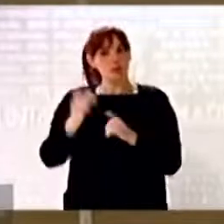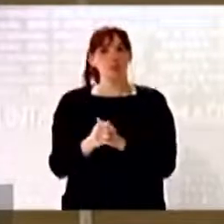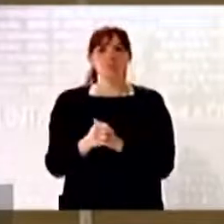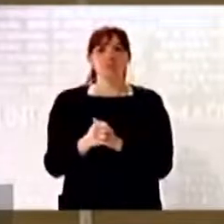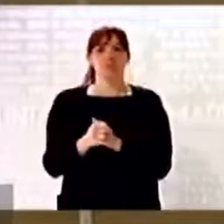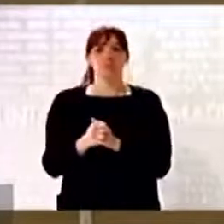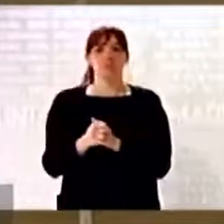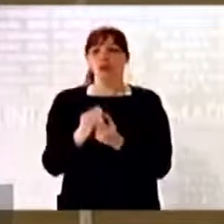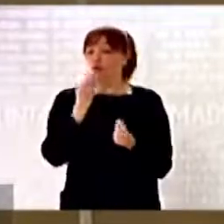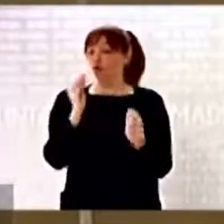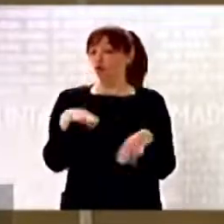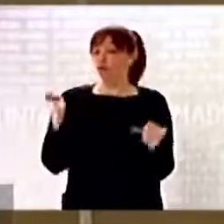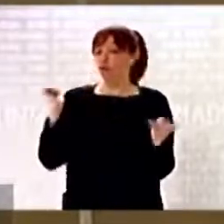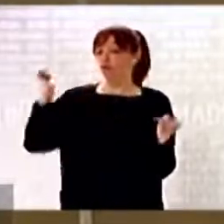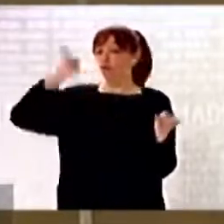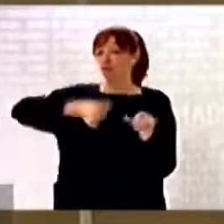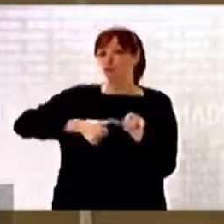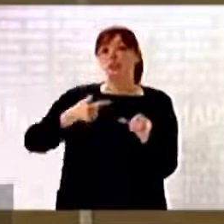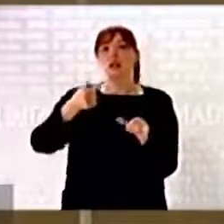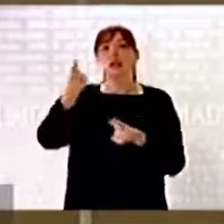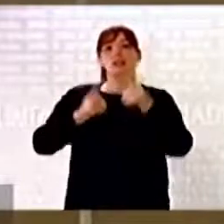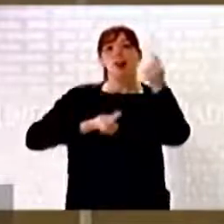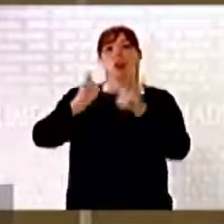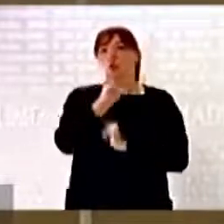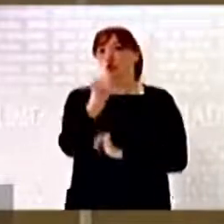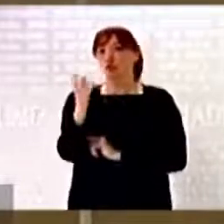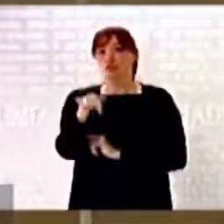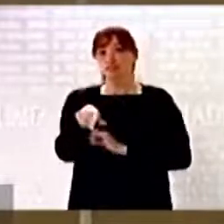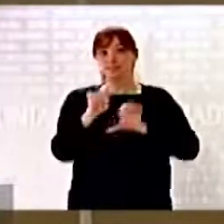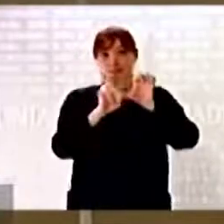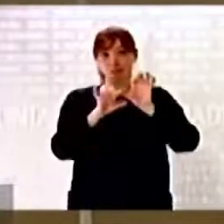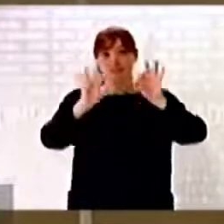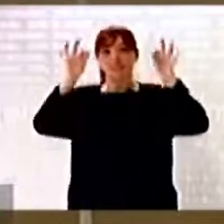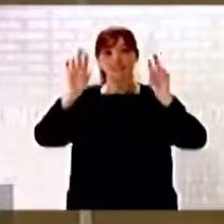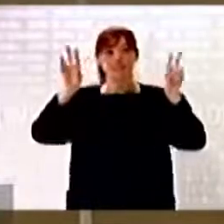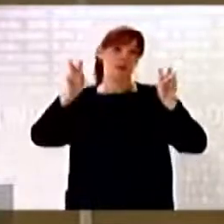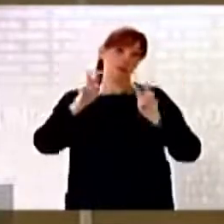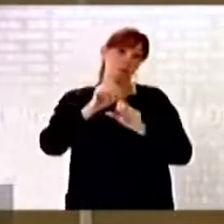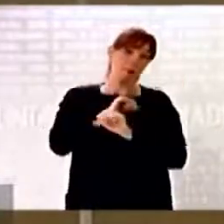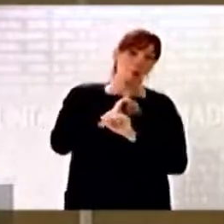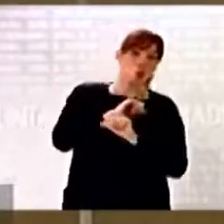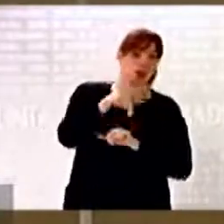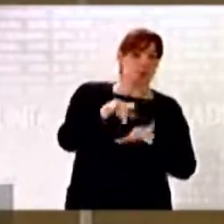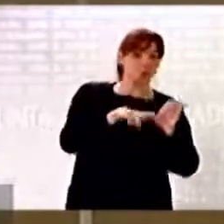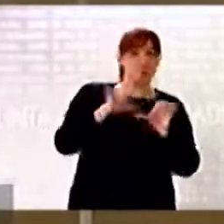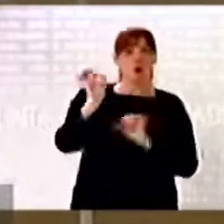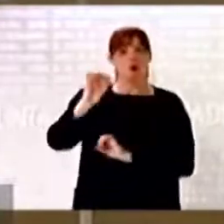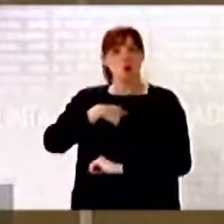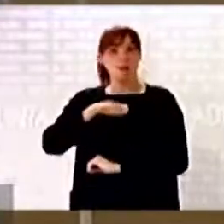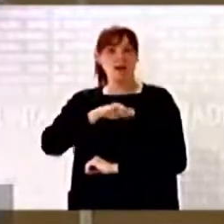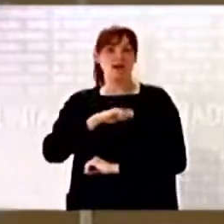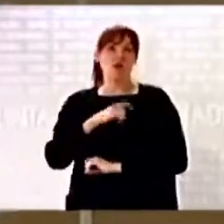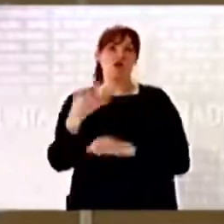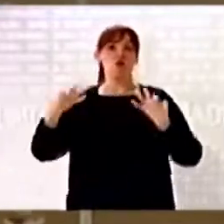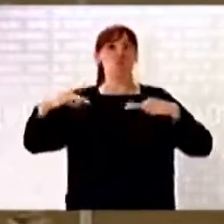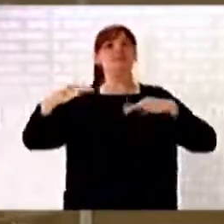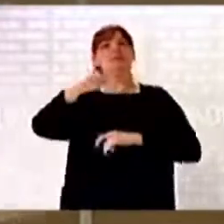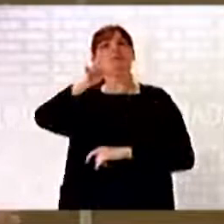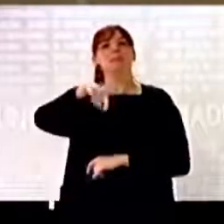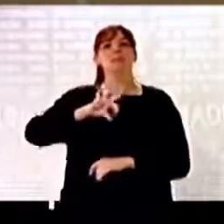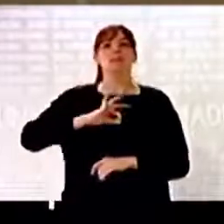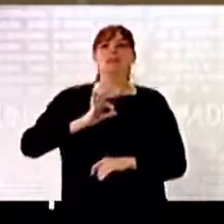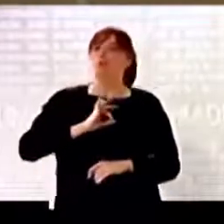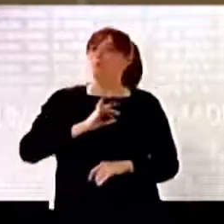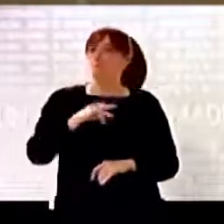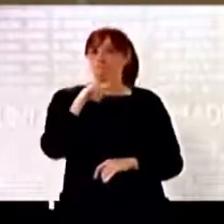Históricamente, los datos de paro en Extremadura y en España del mes de enero han sido